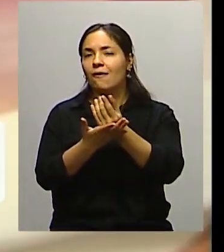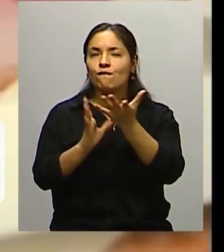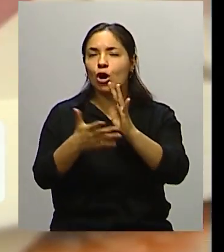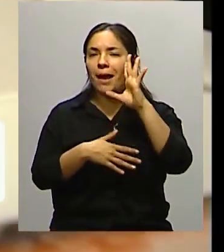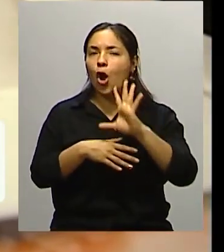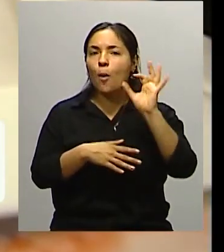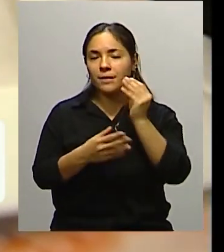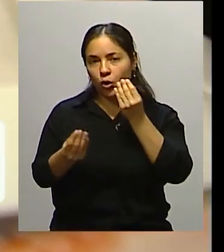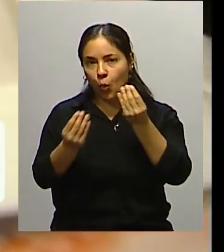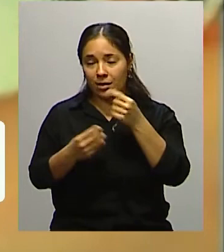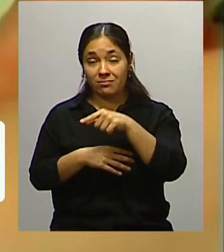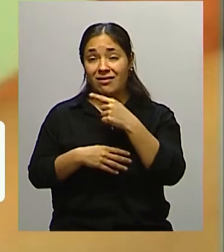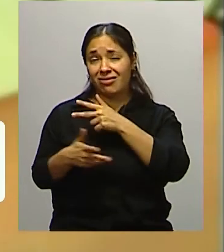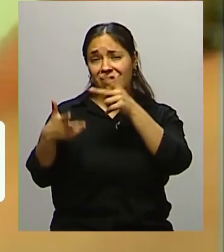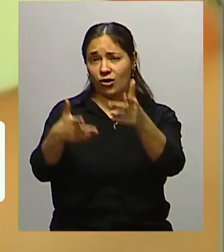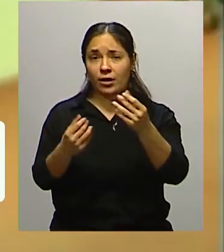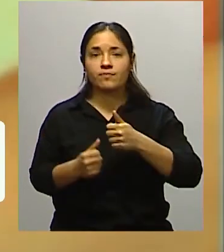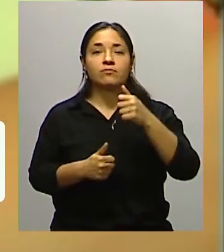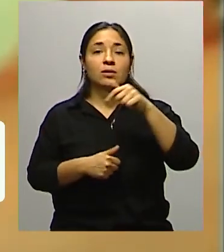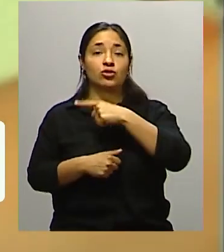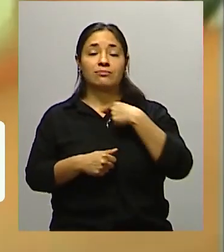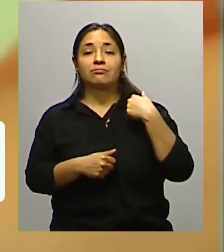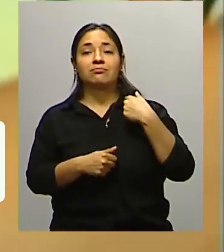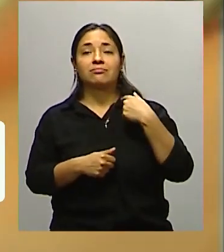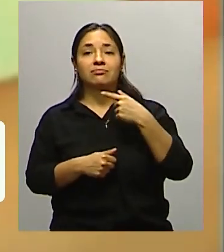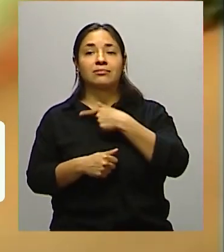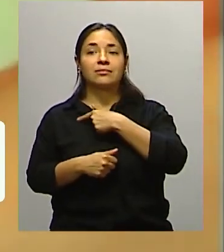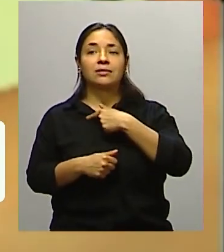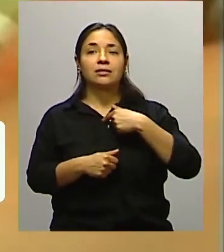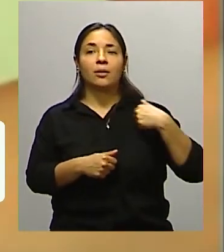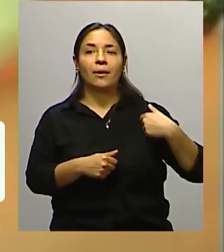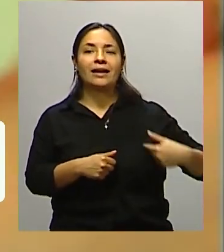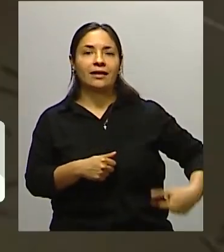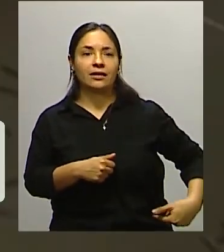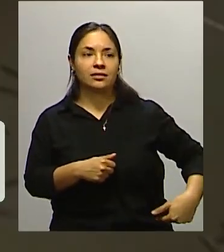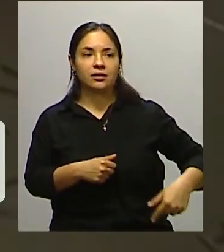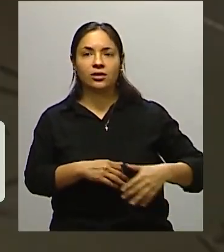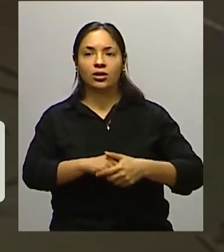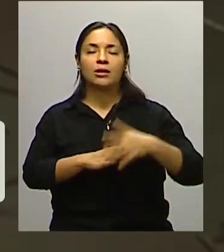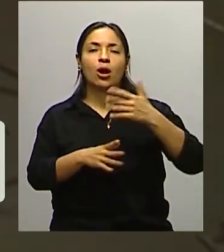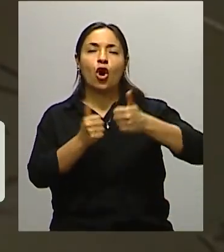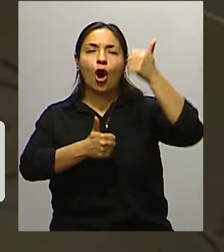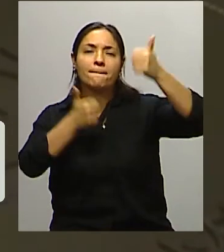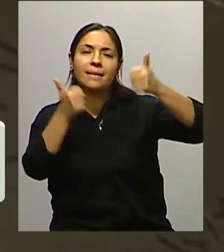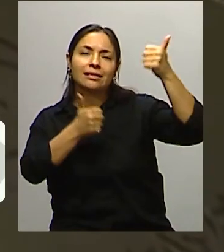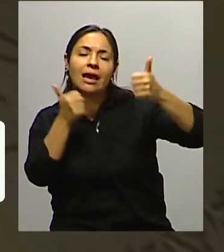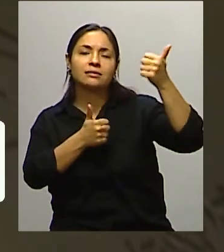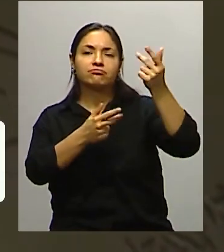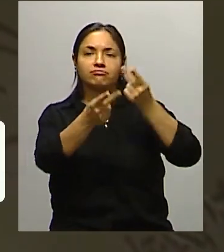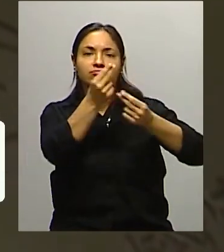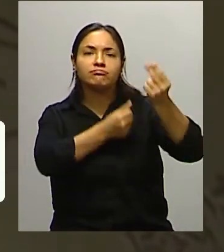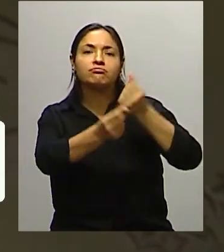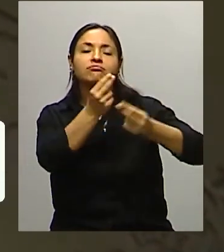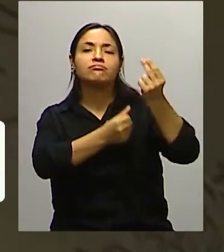de seguir compitiendo con China, de seguir teniendo una relación comercial, etcétera, aunque reconoce